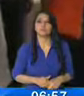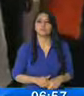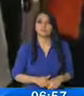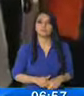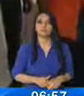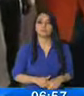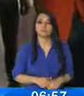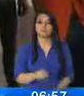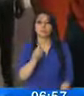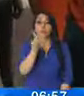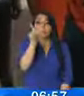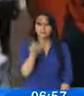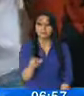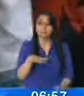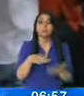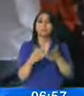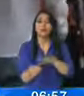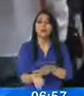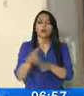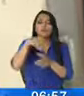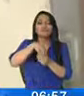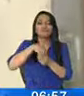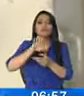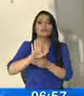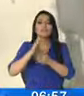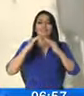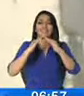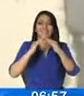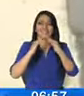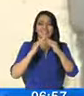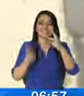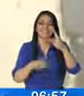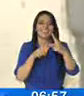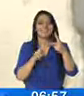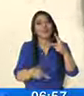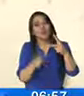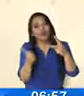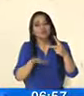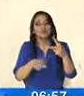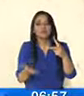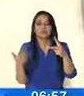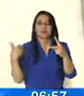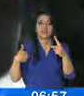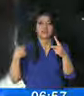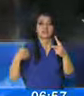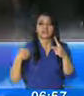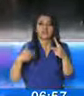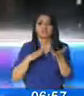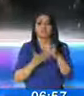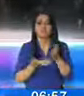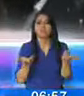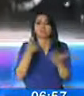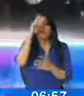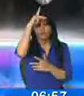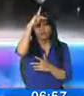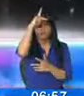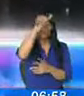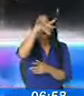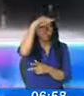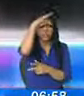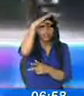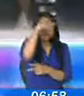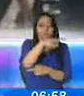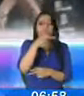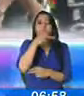una persona fue encontrada muerta dentro de su vivienda y otra de nacionalidad Argentina murió en el hospital verde yce vallo de Puerto viejo ambos